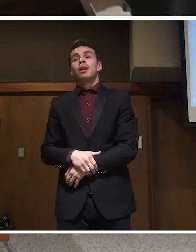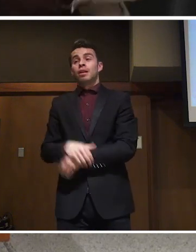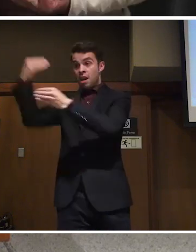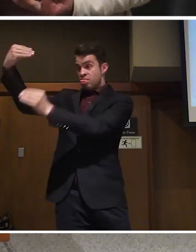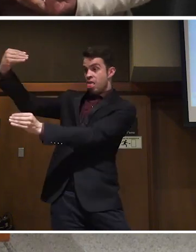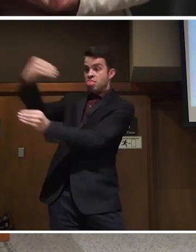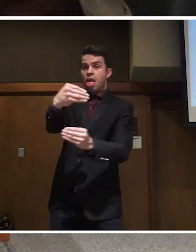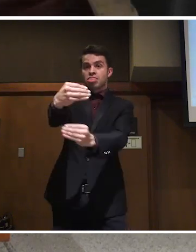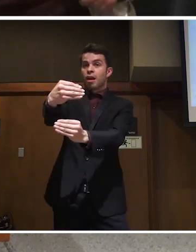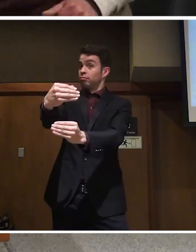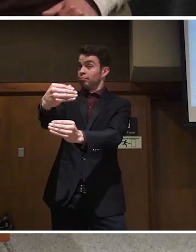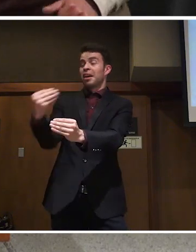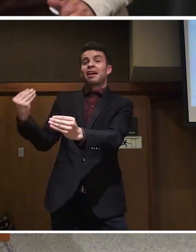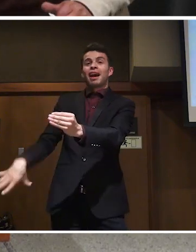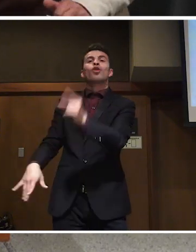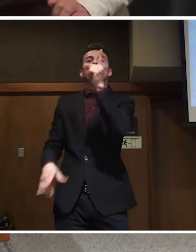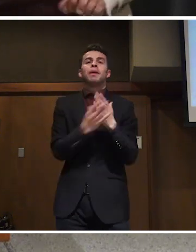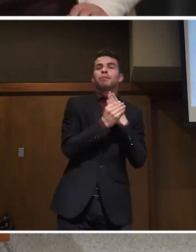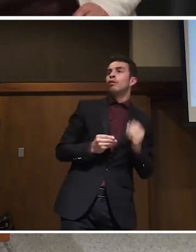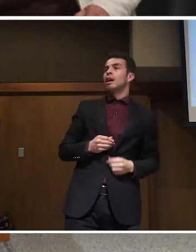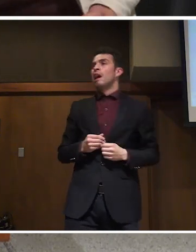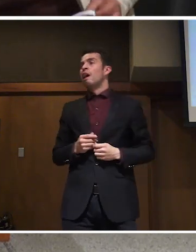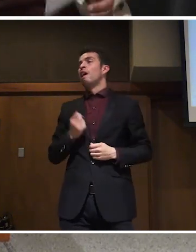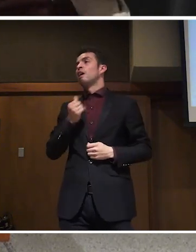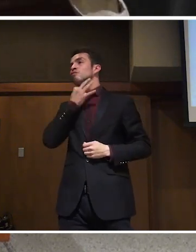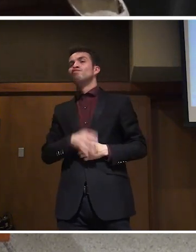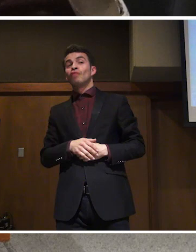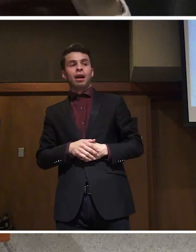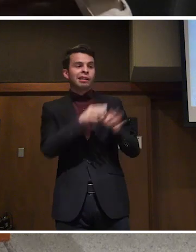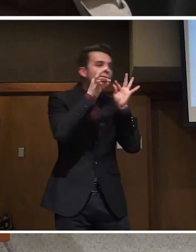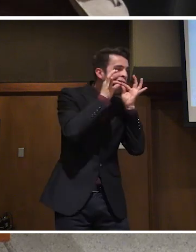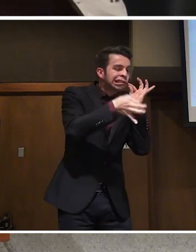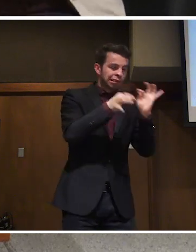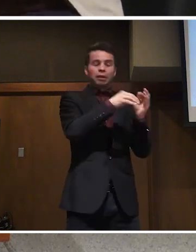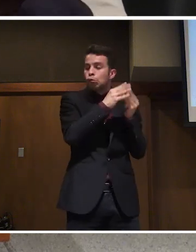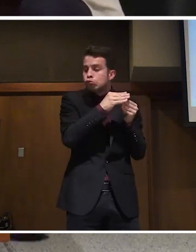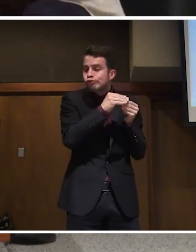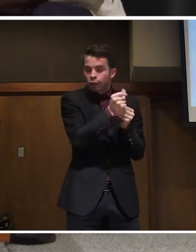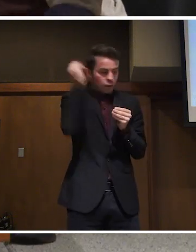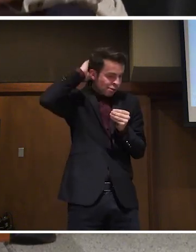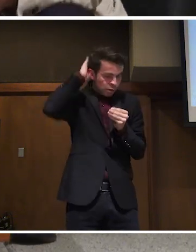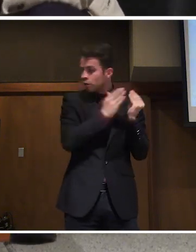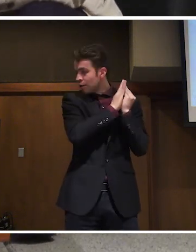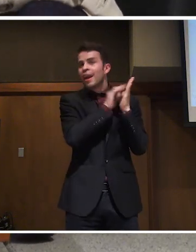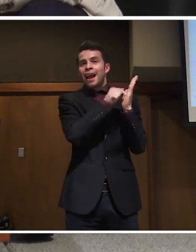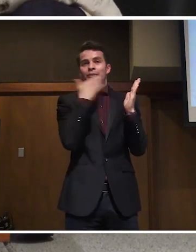pobres, que vender la botella, ¿no? Porque la venden a un precio mucho más barato. Entonces, esa es una… bueno, yo no sé